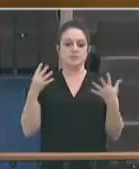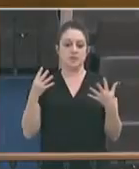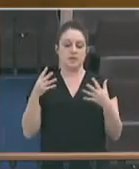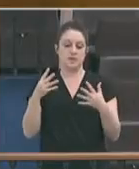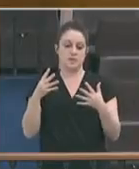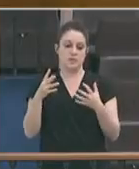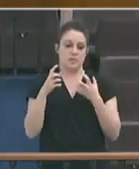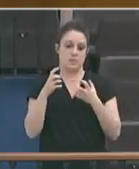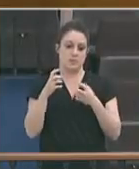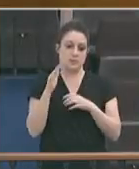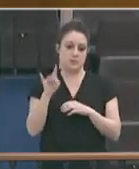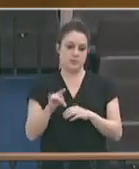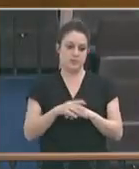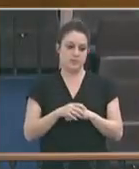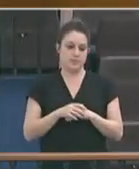abstenciones.